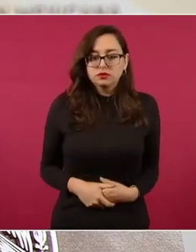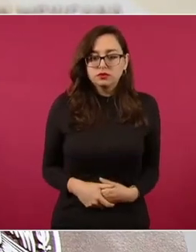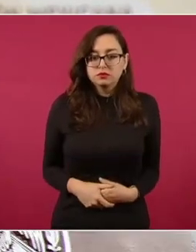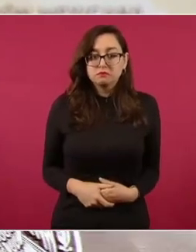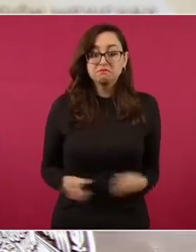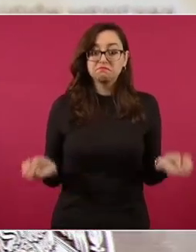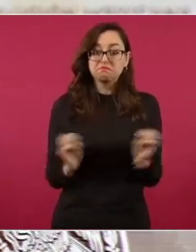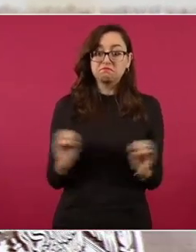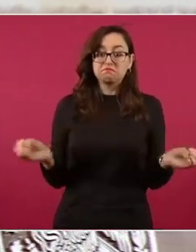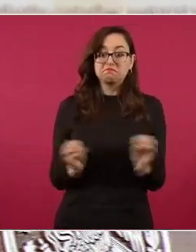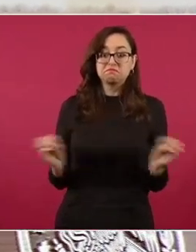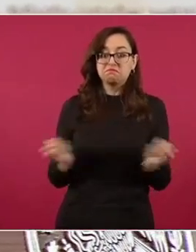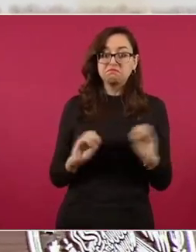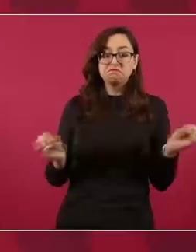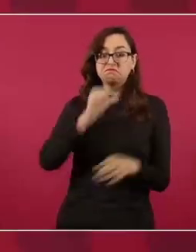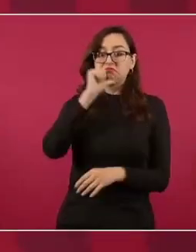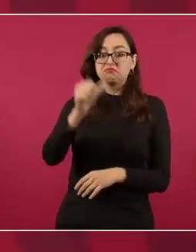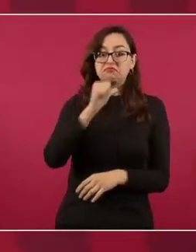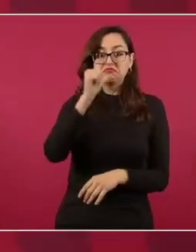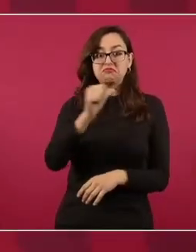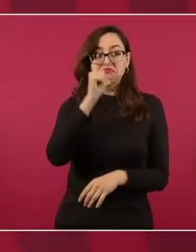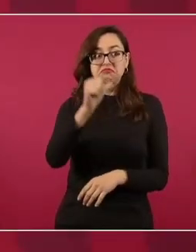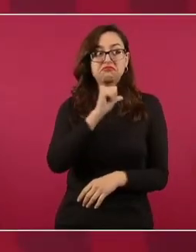Pero no hay nada.